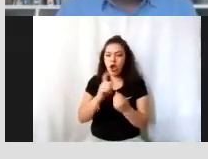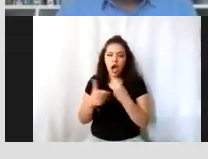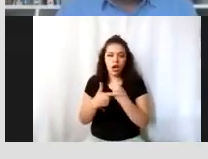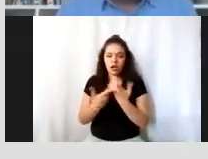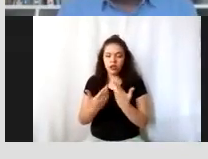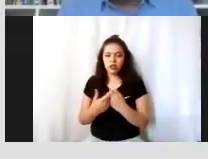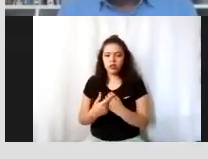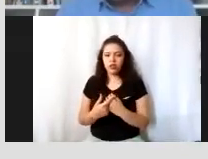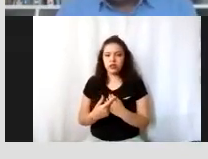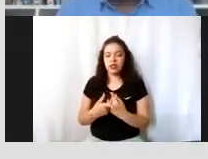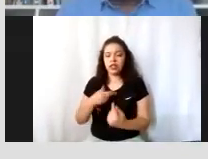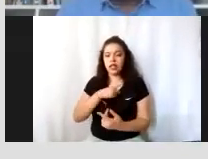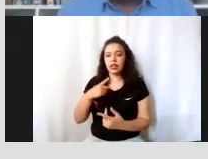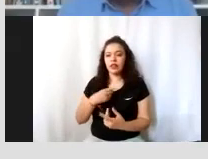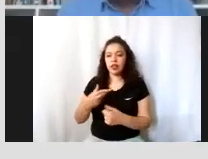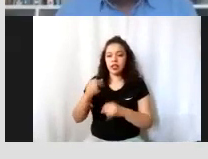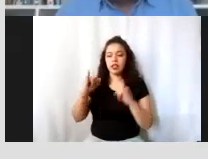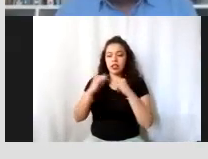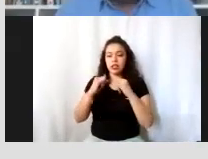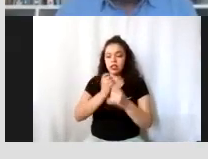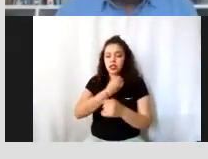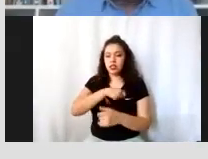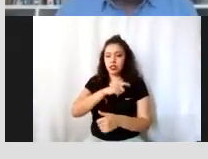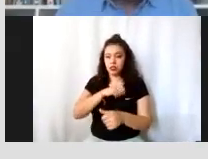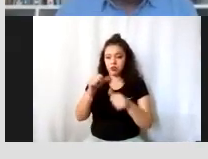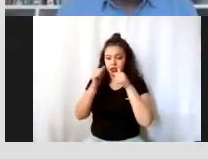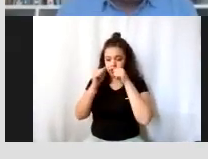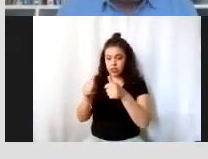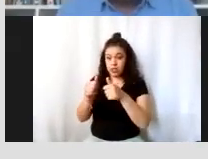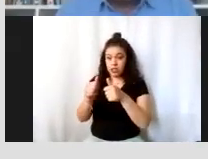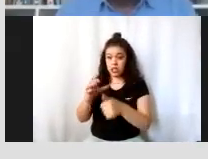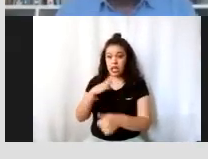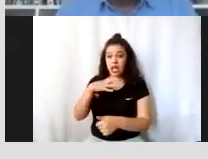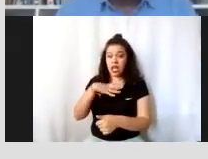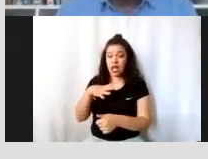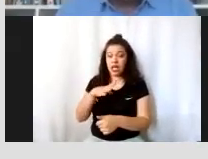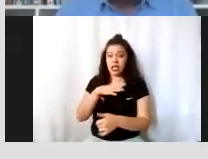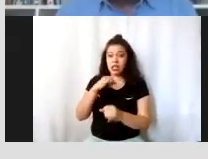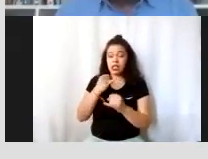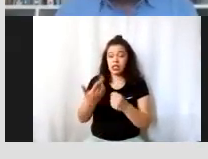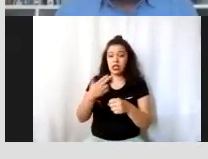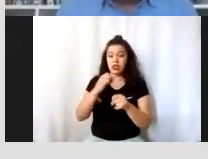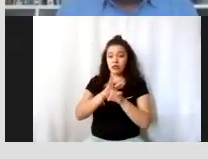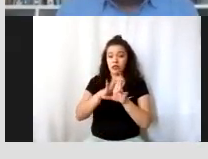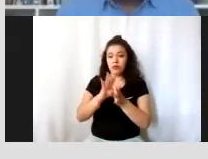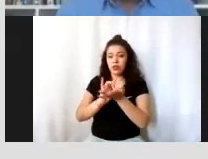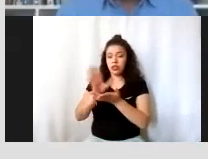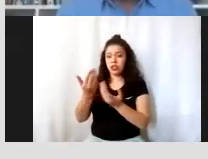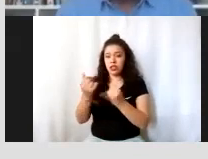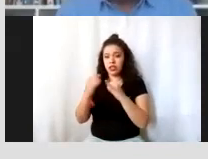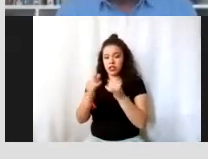y se tiene que ser atendido por una institución de salud. ¿Tienen previstas transferencias a instituciones de salud o bien tienen